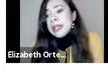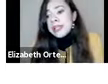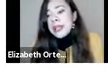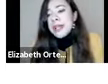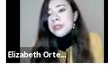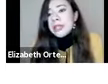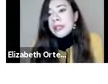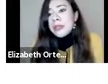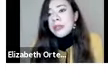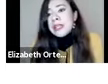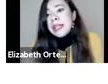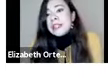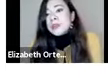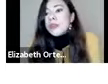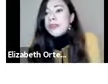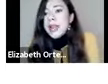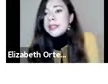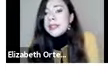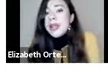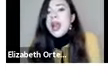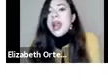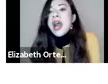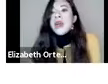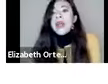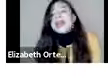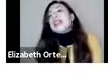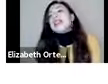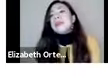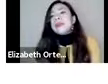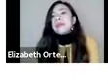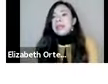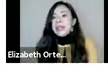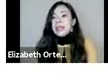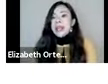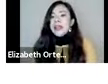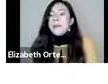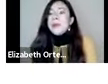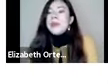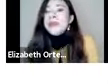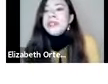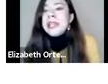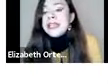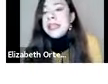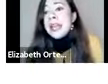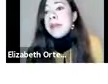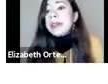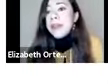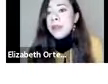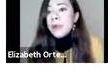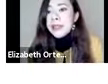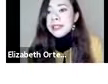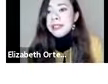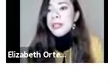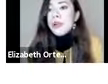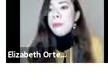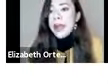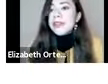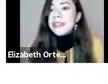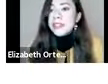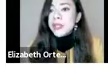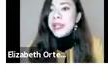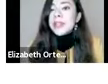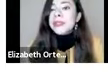y en este caso tratándose de lentes monofocales. Ahora, ¿qué tipo de material podemos llegar a mandar a algún paciente con